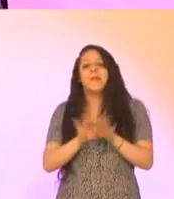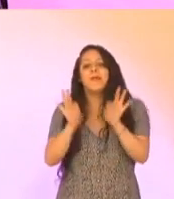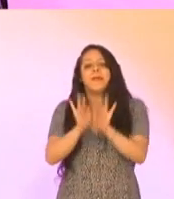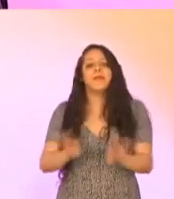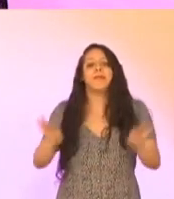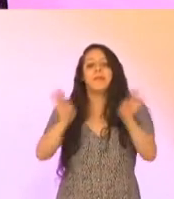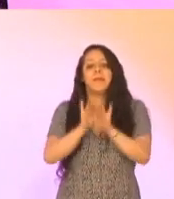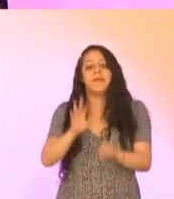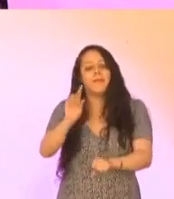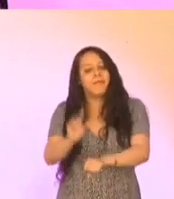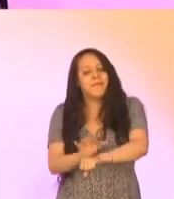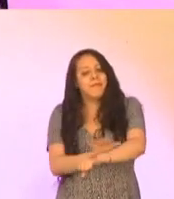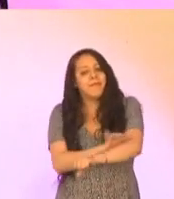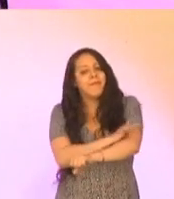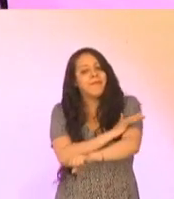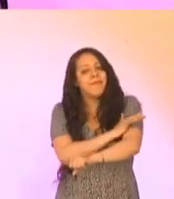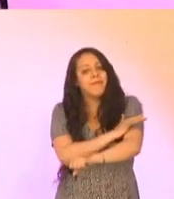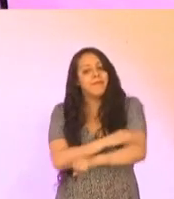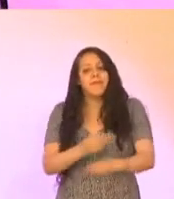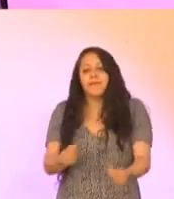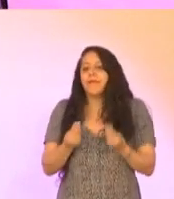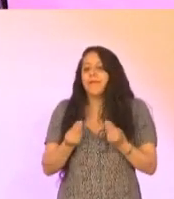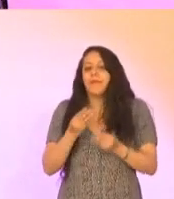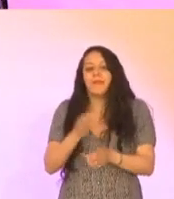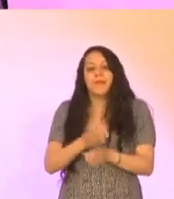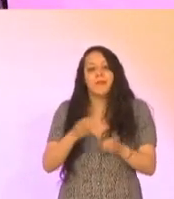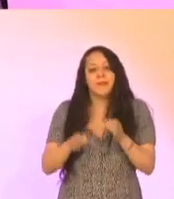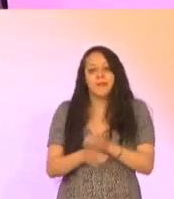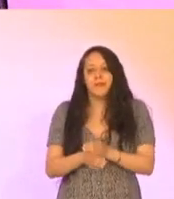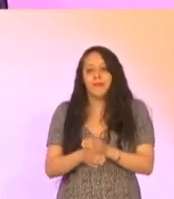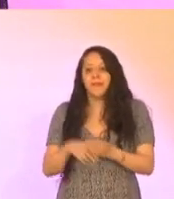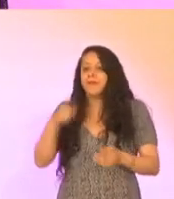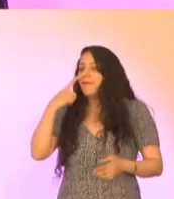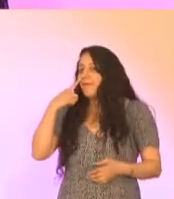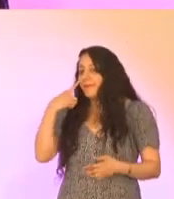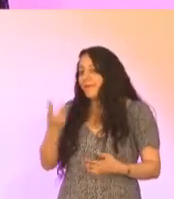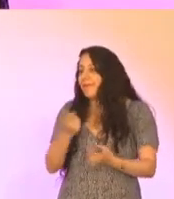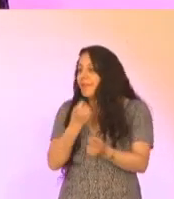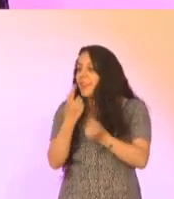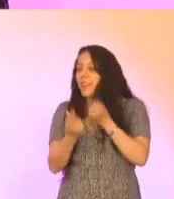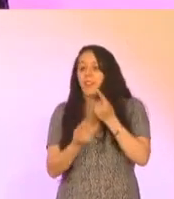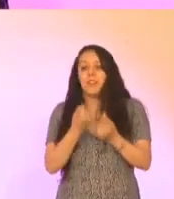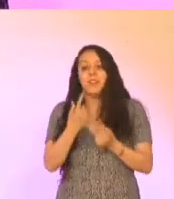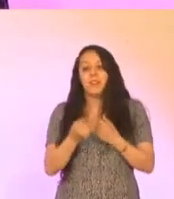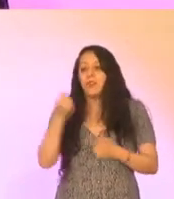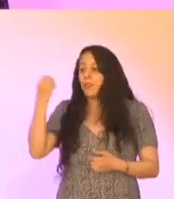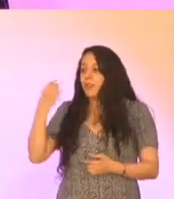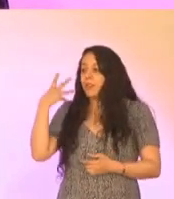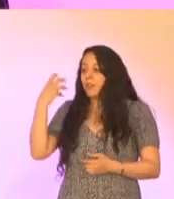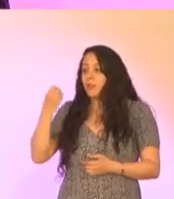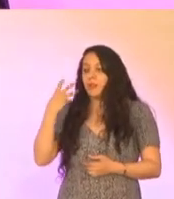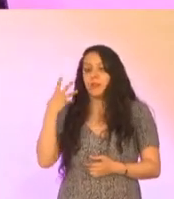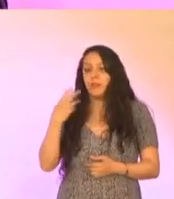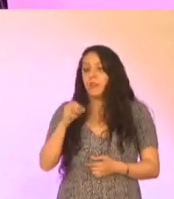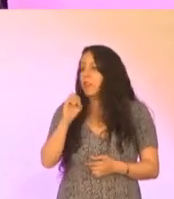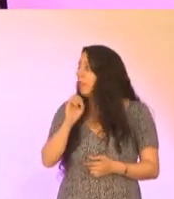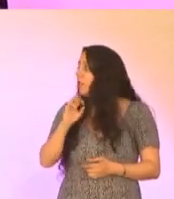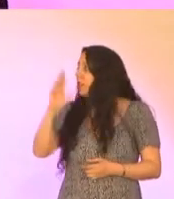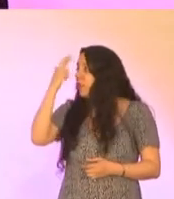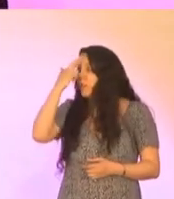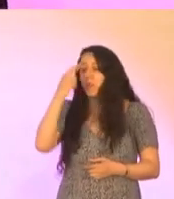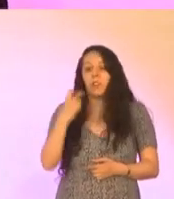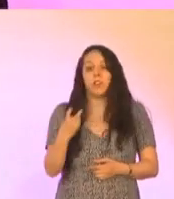tener ya algunas algunos eventos en vivo y ya no como el año pasado que tuvimos